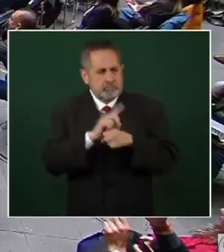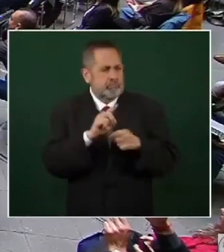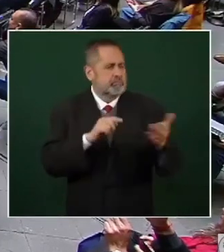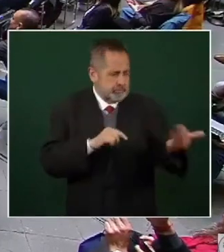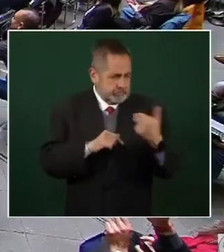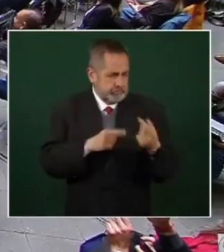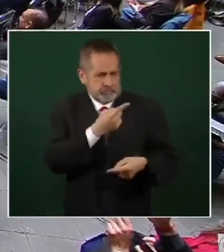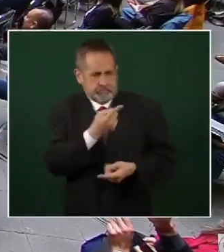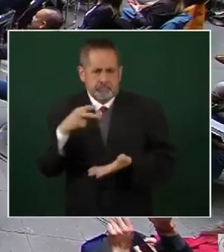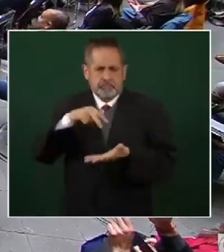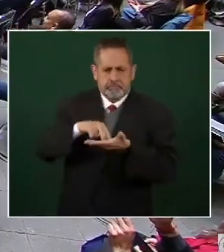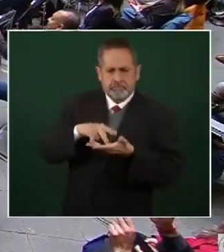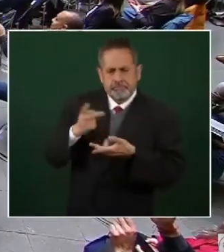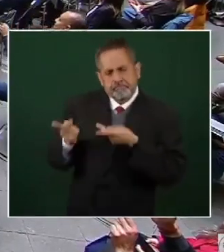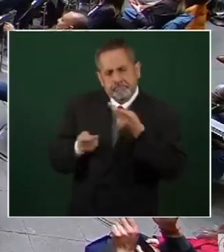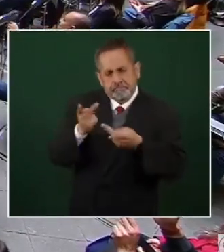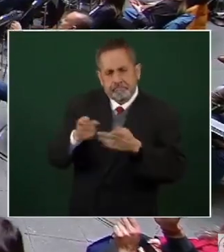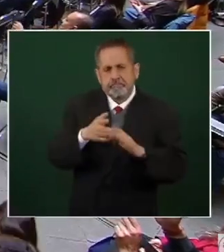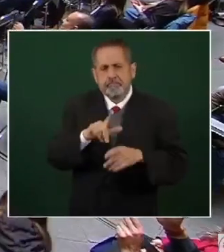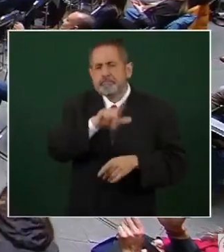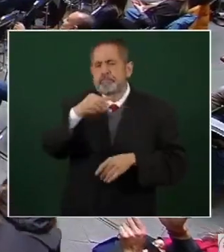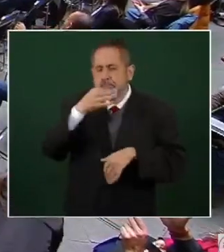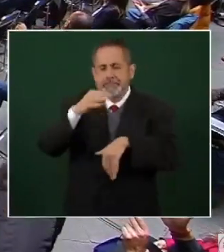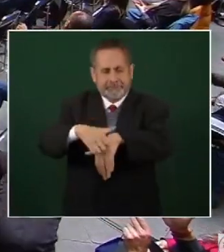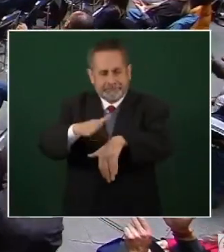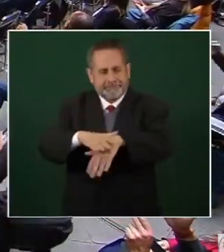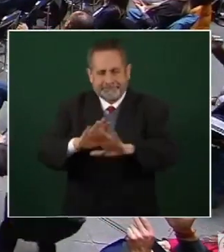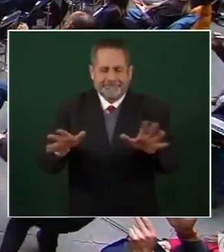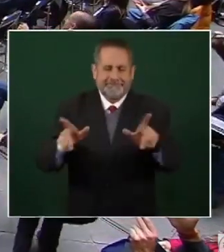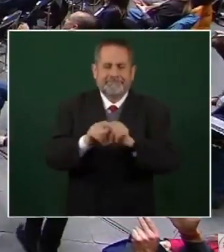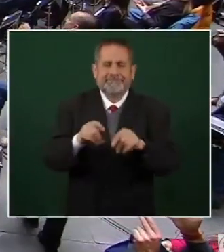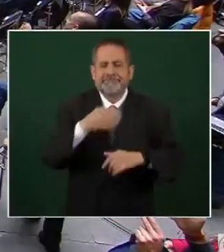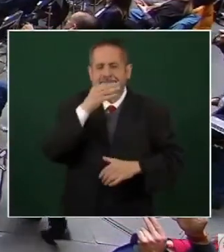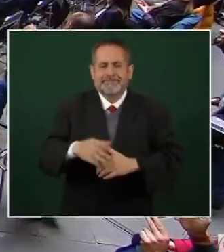¿no? Sí, ahí se los dejo de tarea.